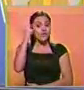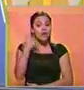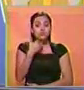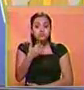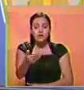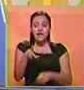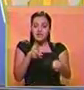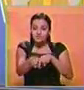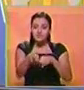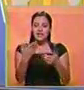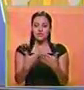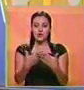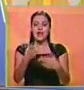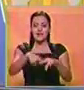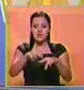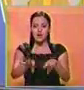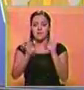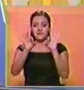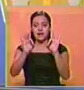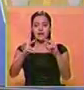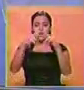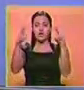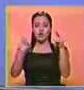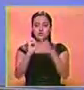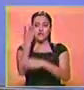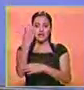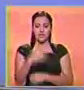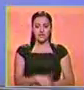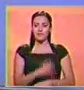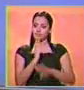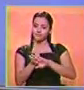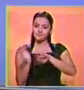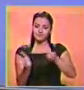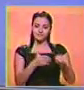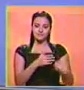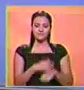la escuela taller para niños especiales en la Rosaleda de los Altos Mirandinos.